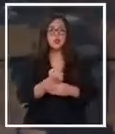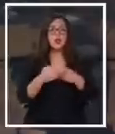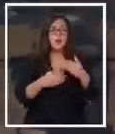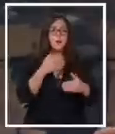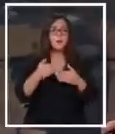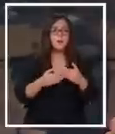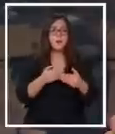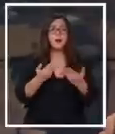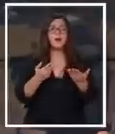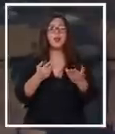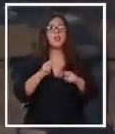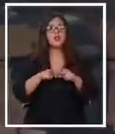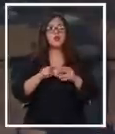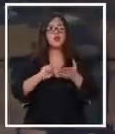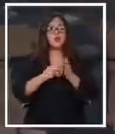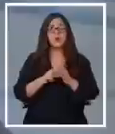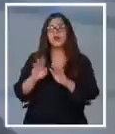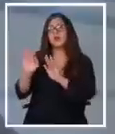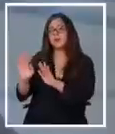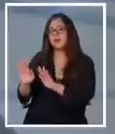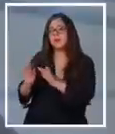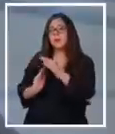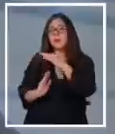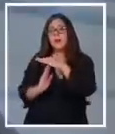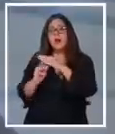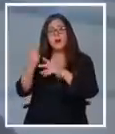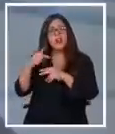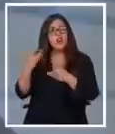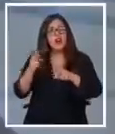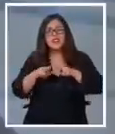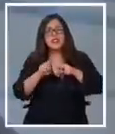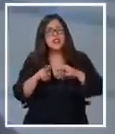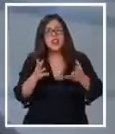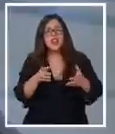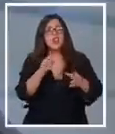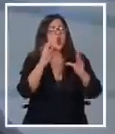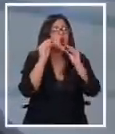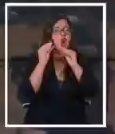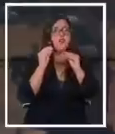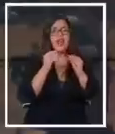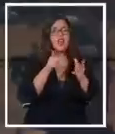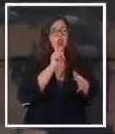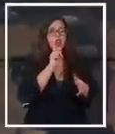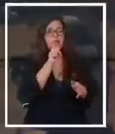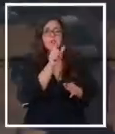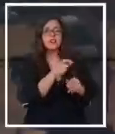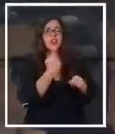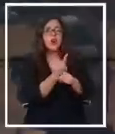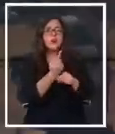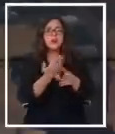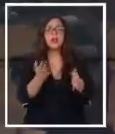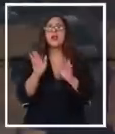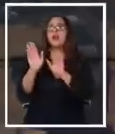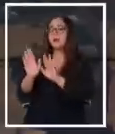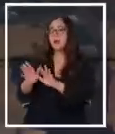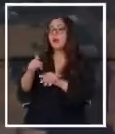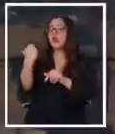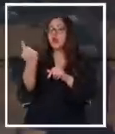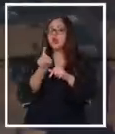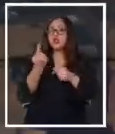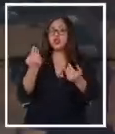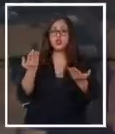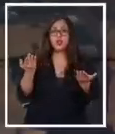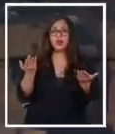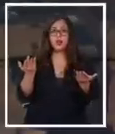avanzar en la resolución de conflictos del presente y hacer que a la araucanía a hablar con quién pero mira nosotros estamos explicando cómo te contaba